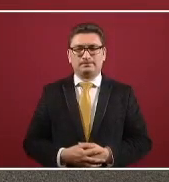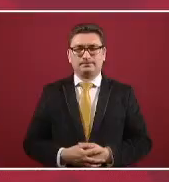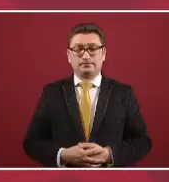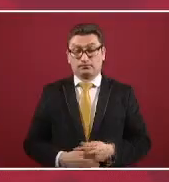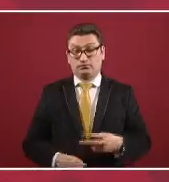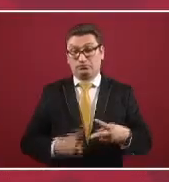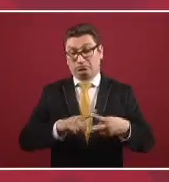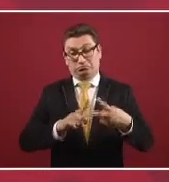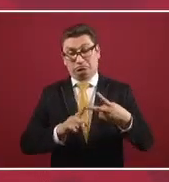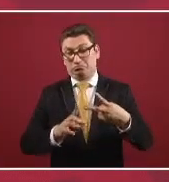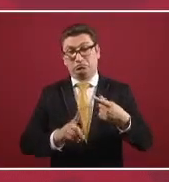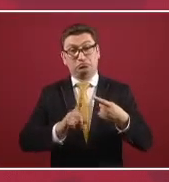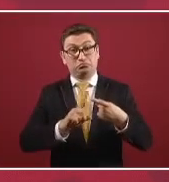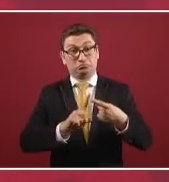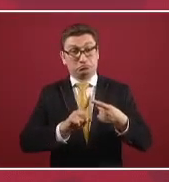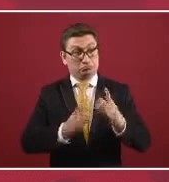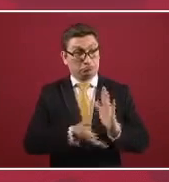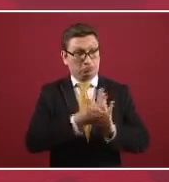construyó